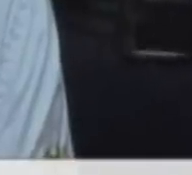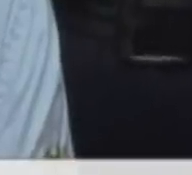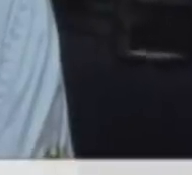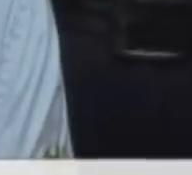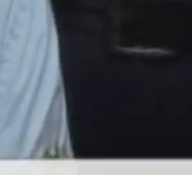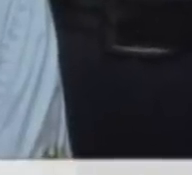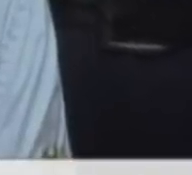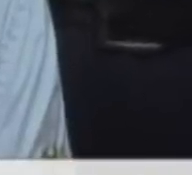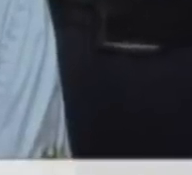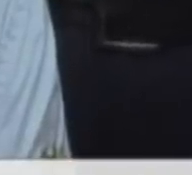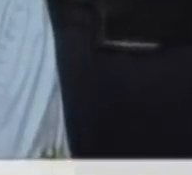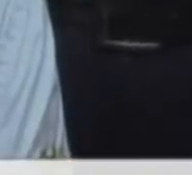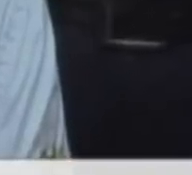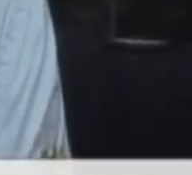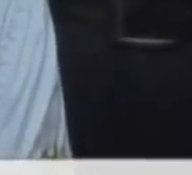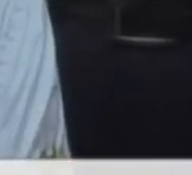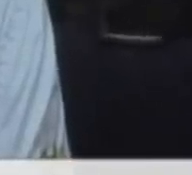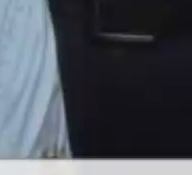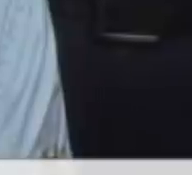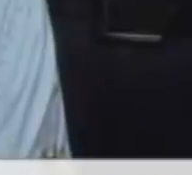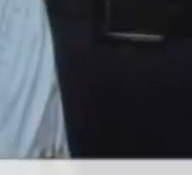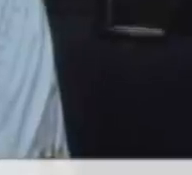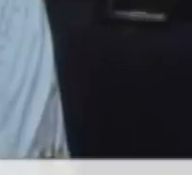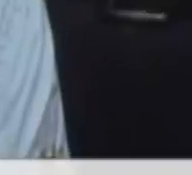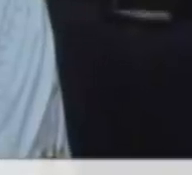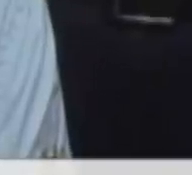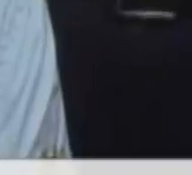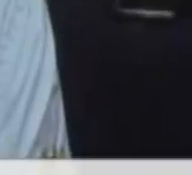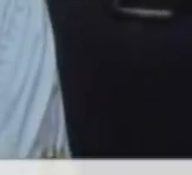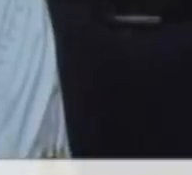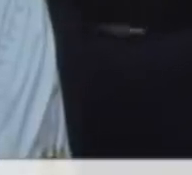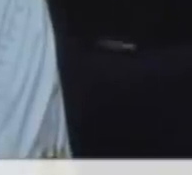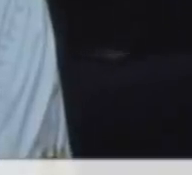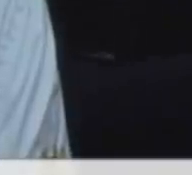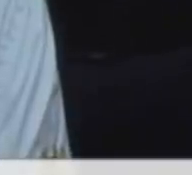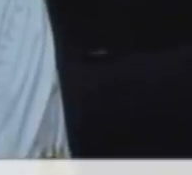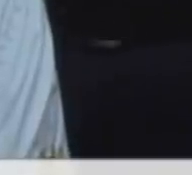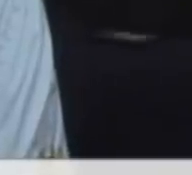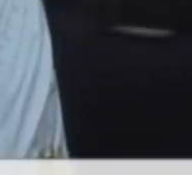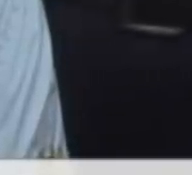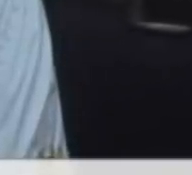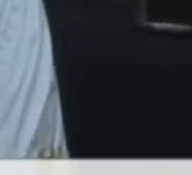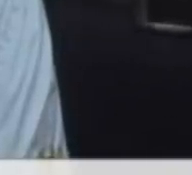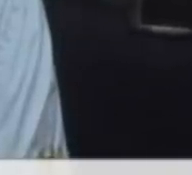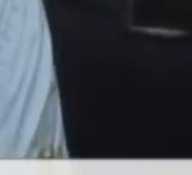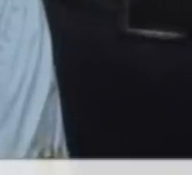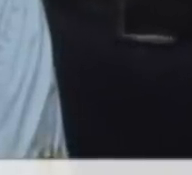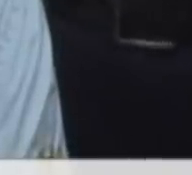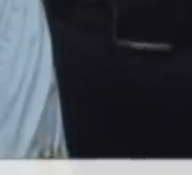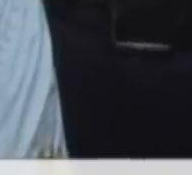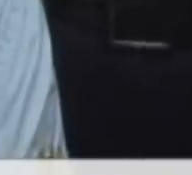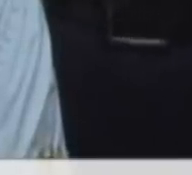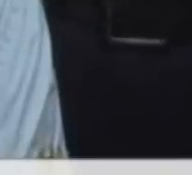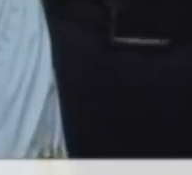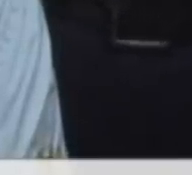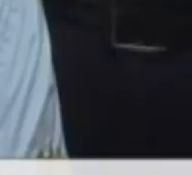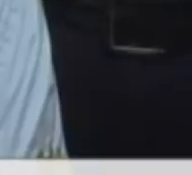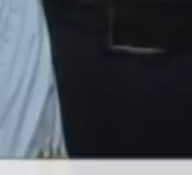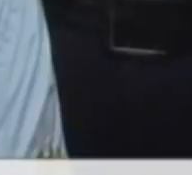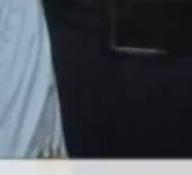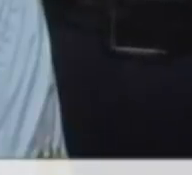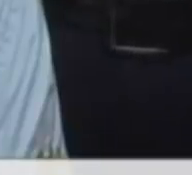Por lo que el Ministerio de Salud Pública informa lo siguiente. 1. A partir de este momento